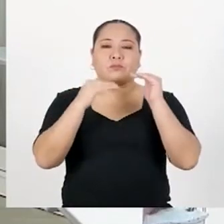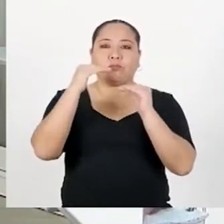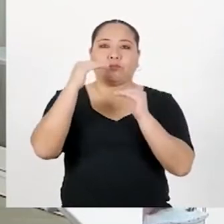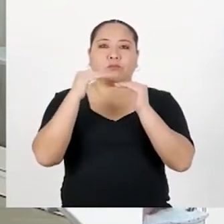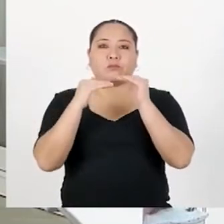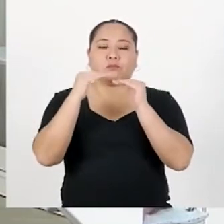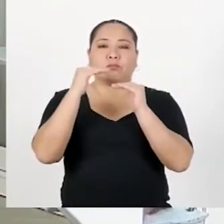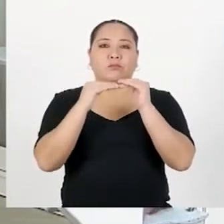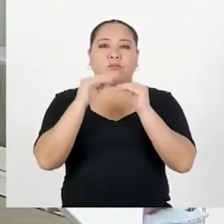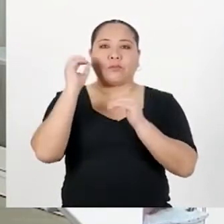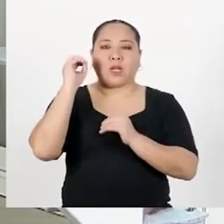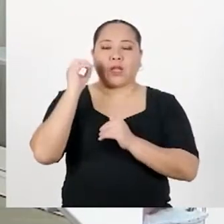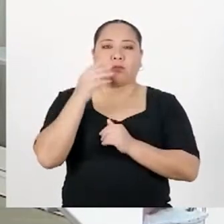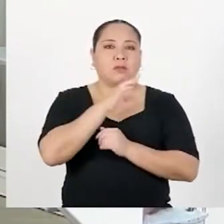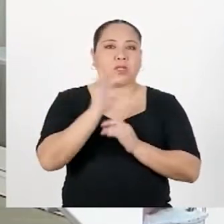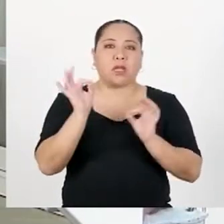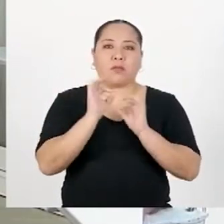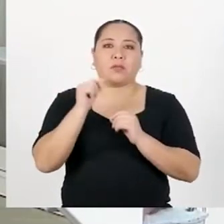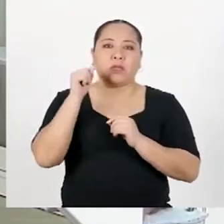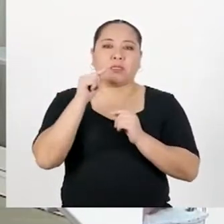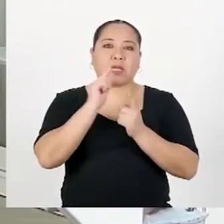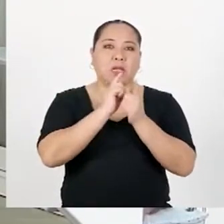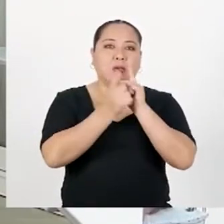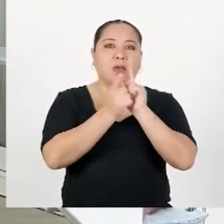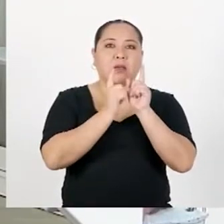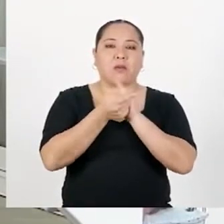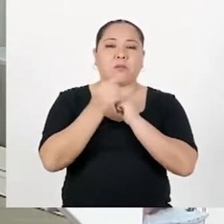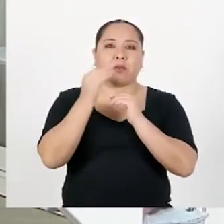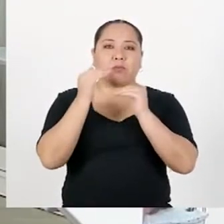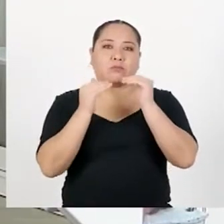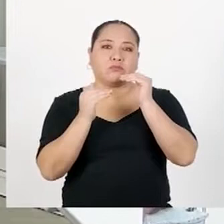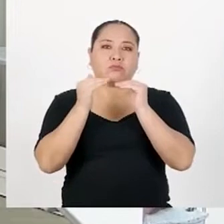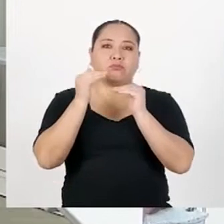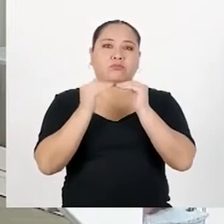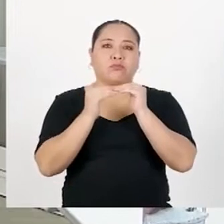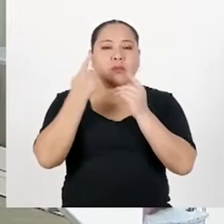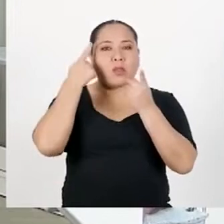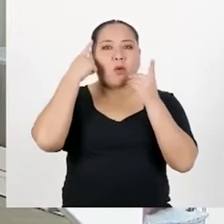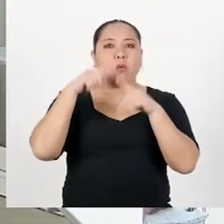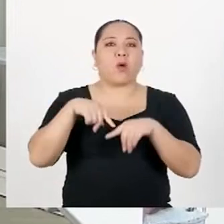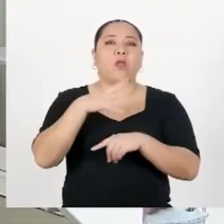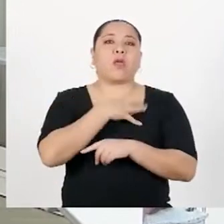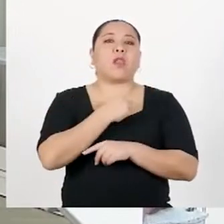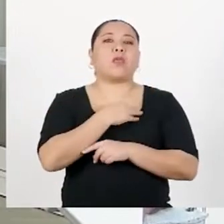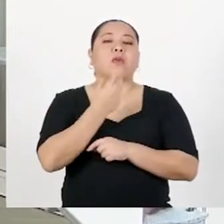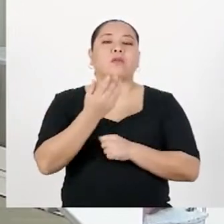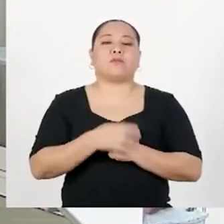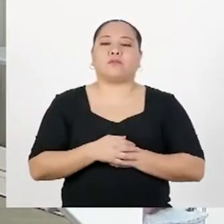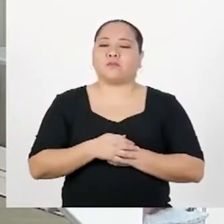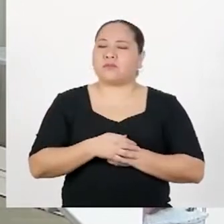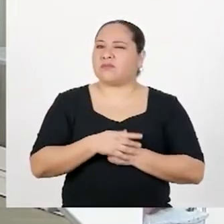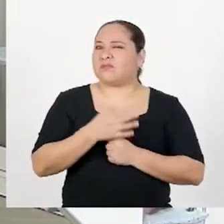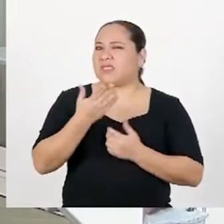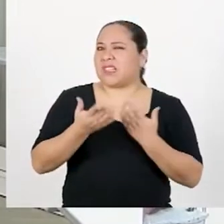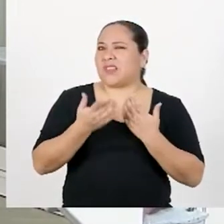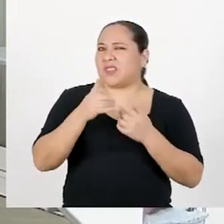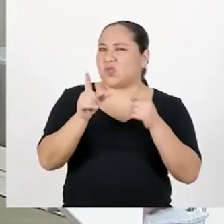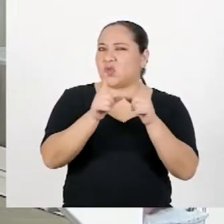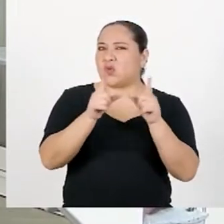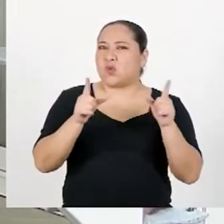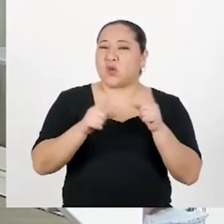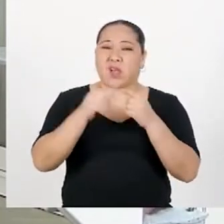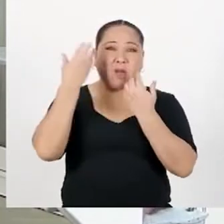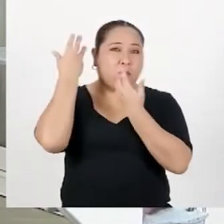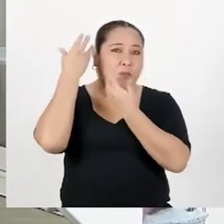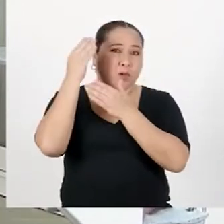36,5 grados Celsius, aunque esta variación está de acuerdo a la edad. Y si estamos en un lugar